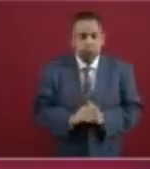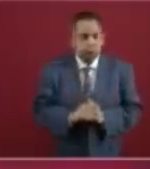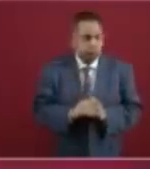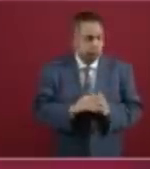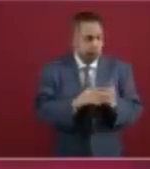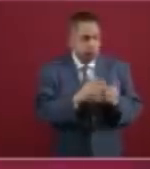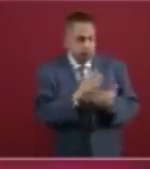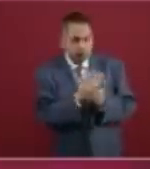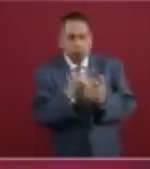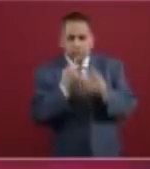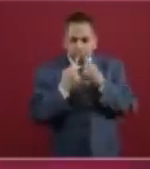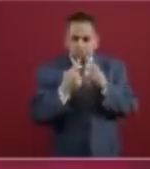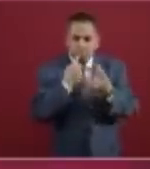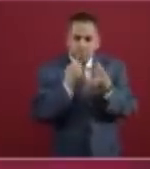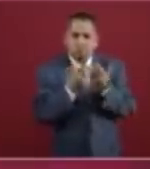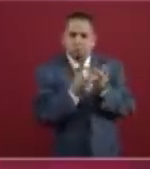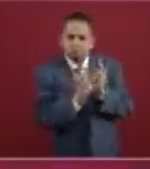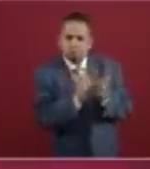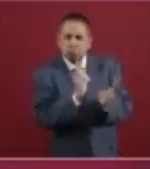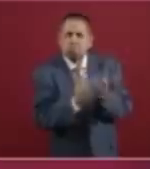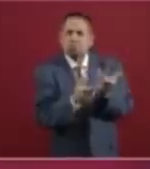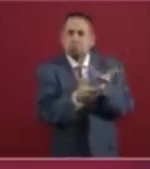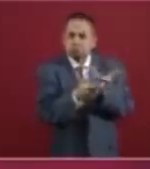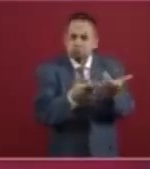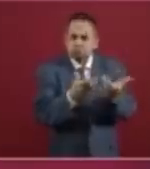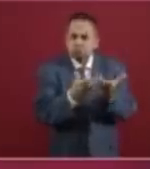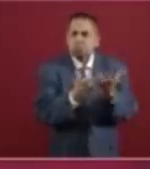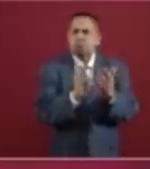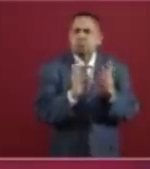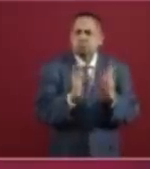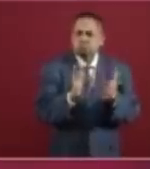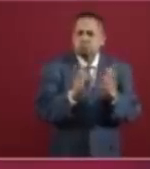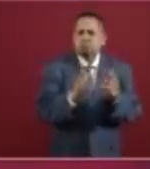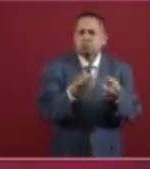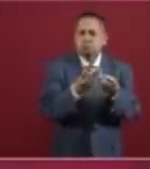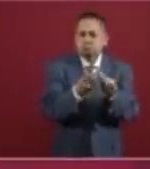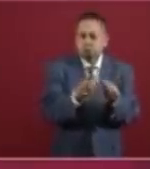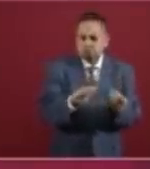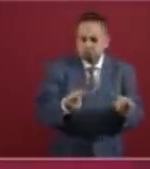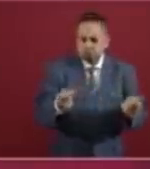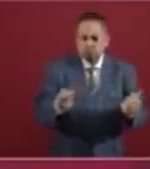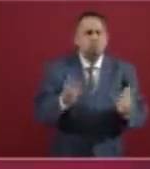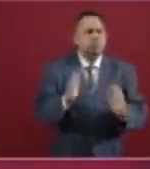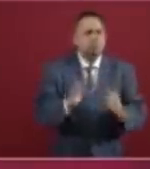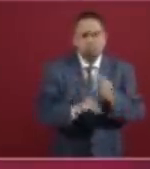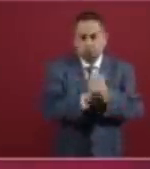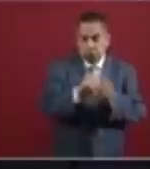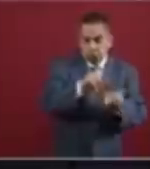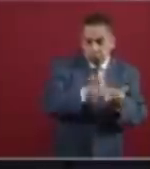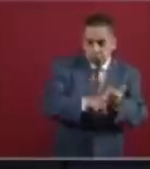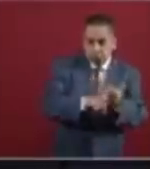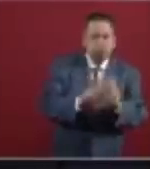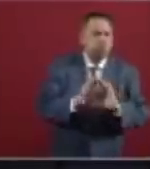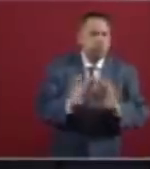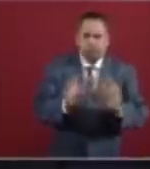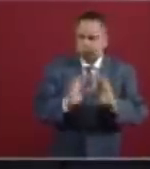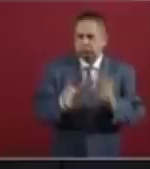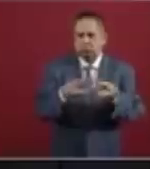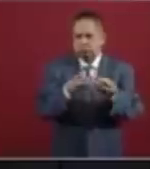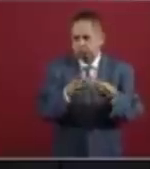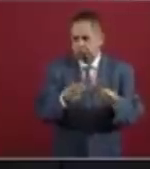conciliando, se fue negociando, se fueron resolviendo los problemas. Quedaba